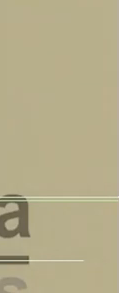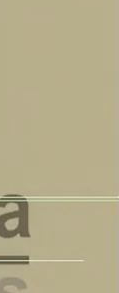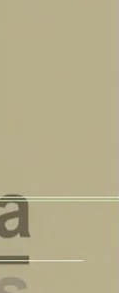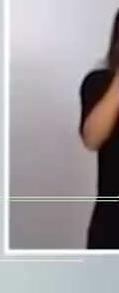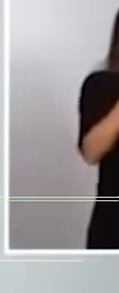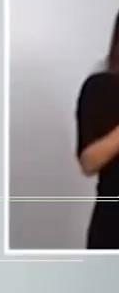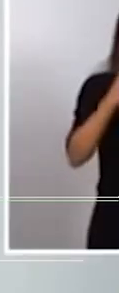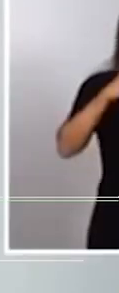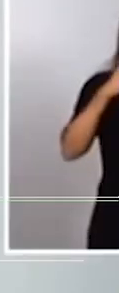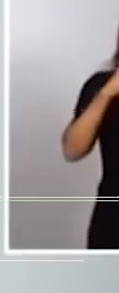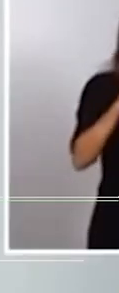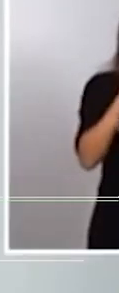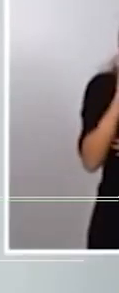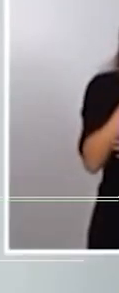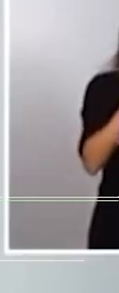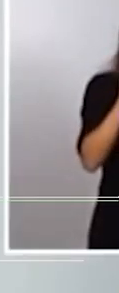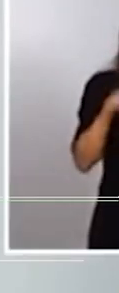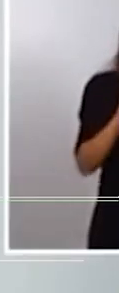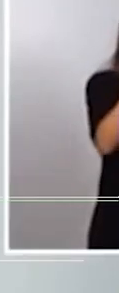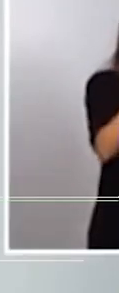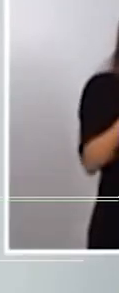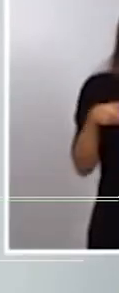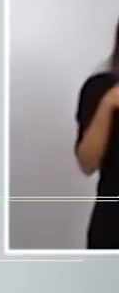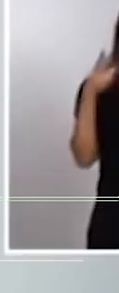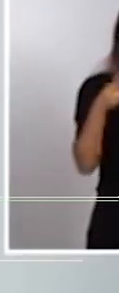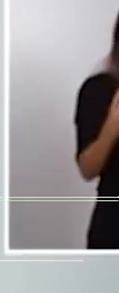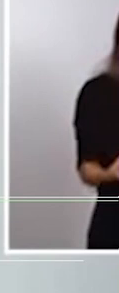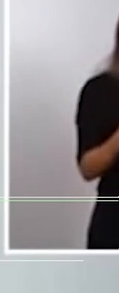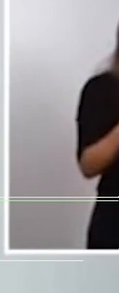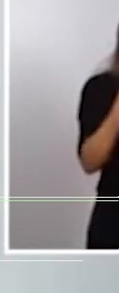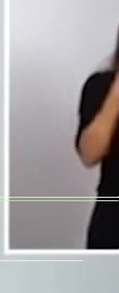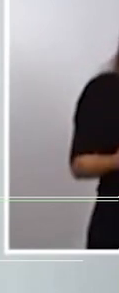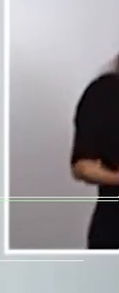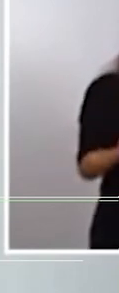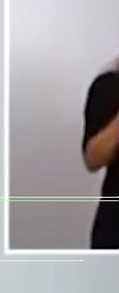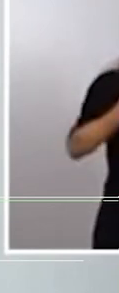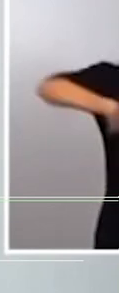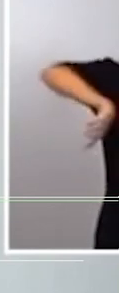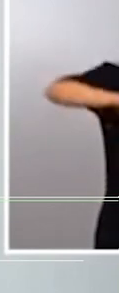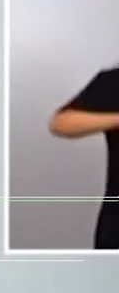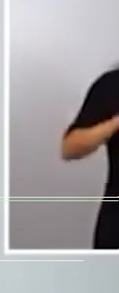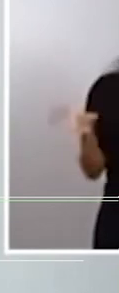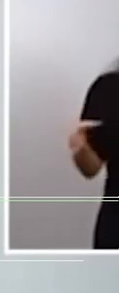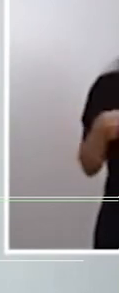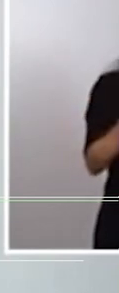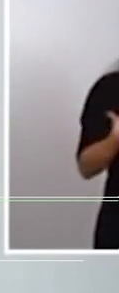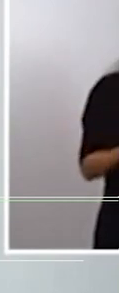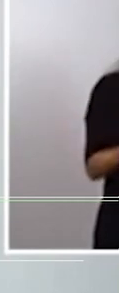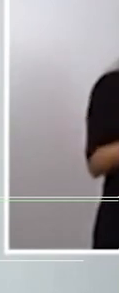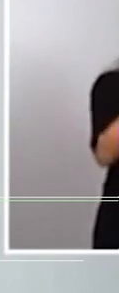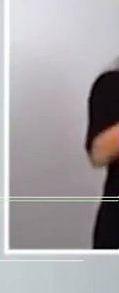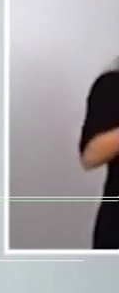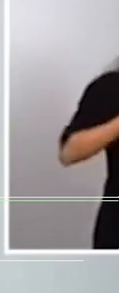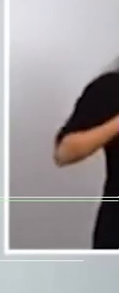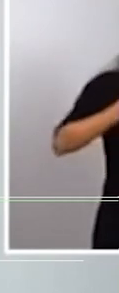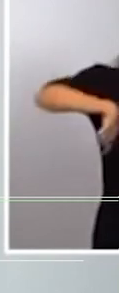criterio totalmente draconiano, ¿no?, para desde, pues, las fábricas, los automóviles, etcétera, la industria. Y bien, ¿cuál es